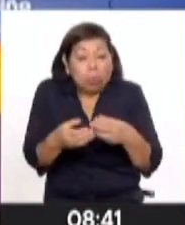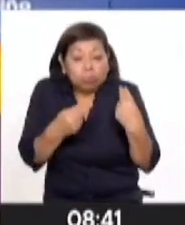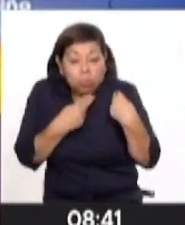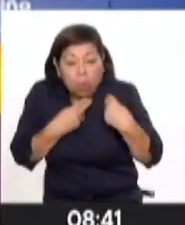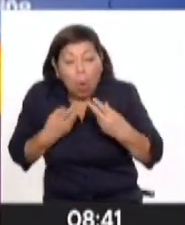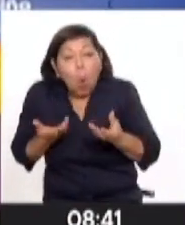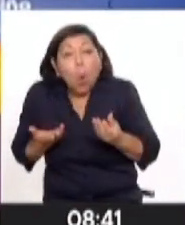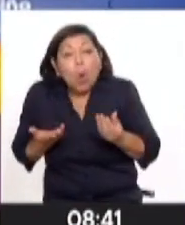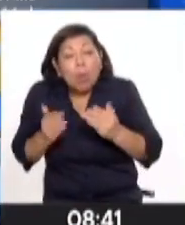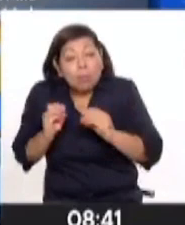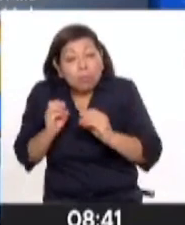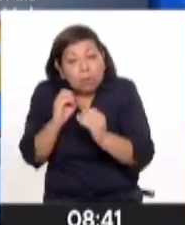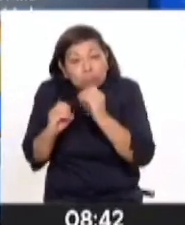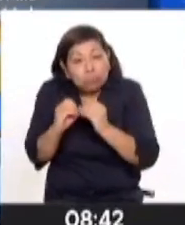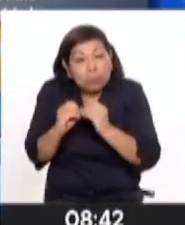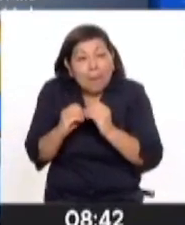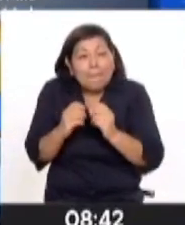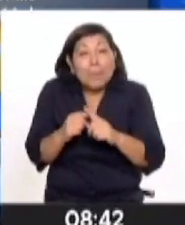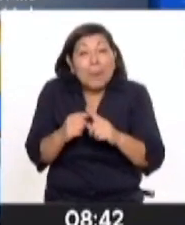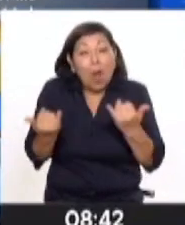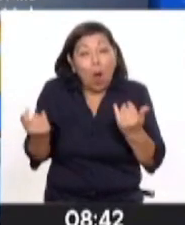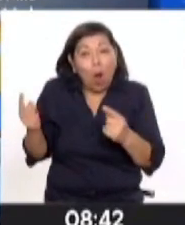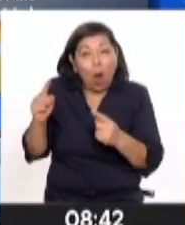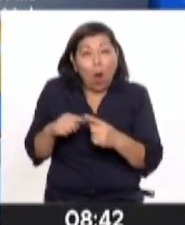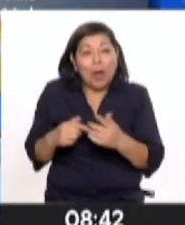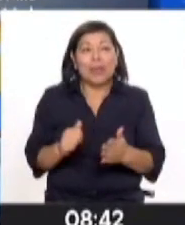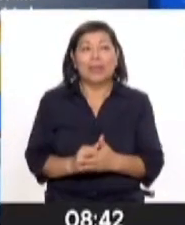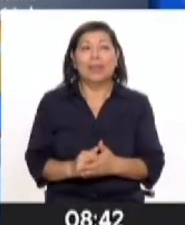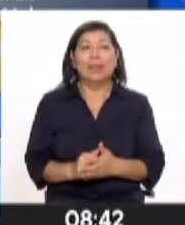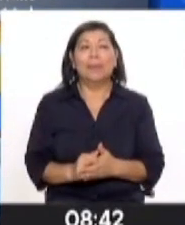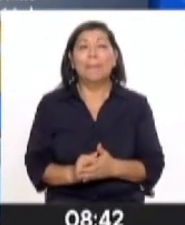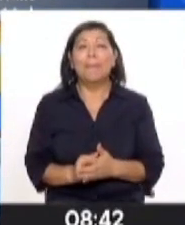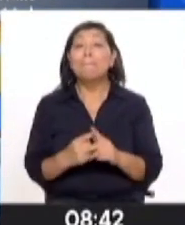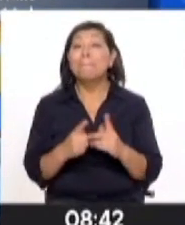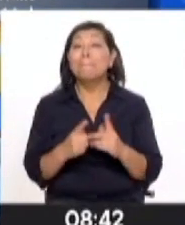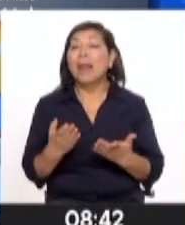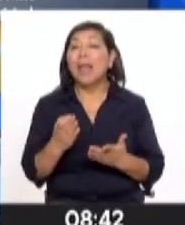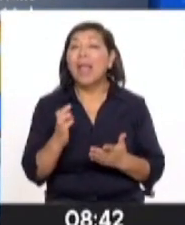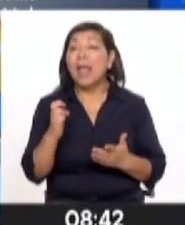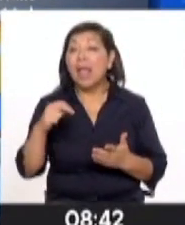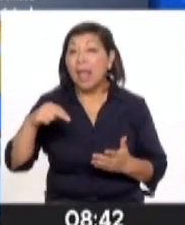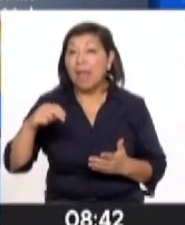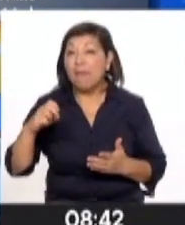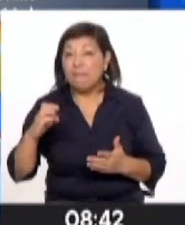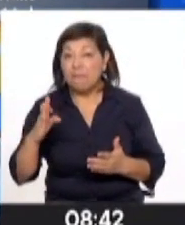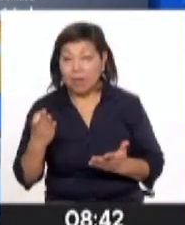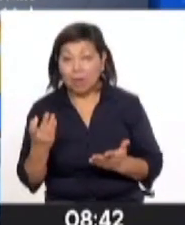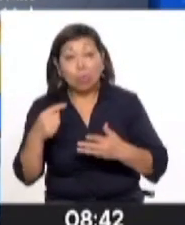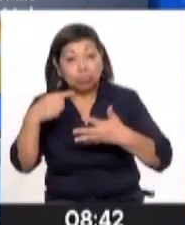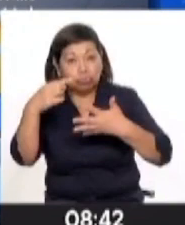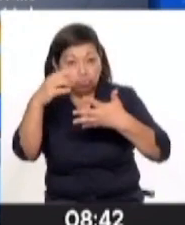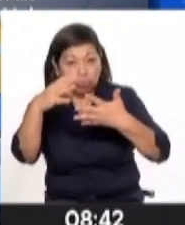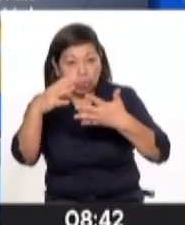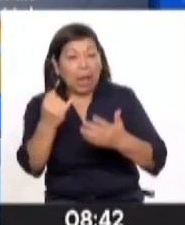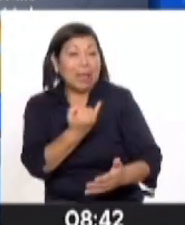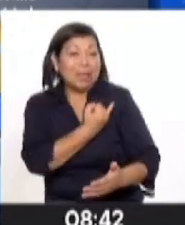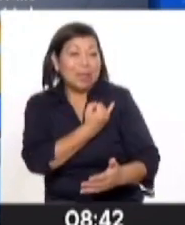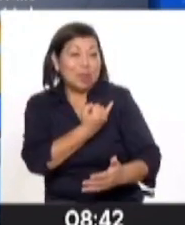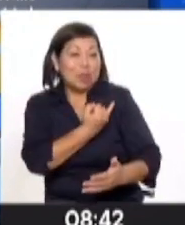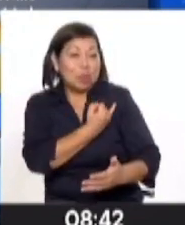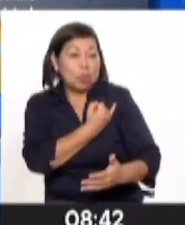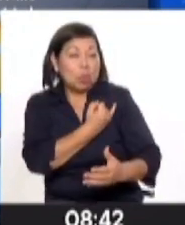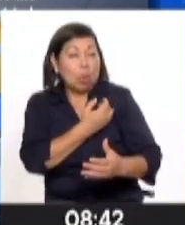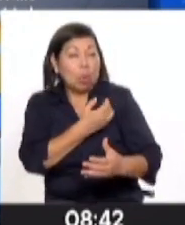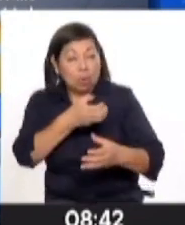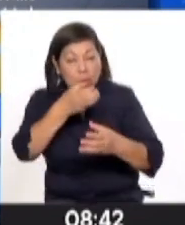Estudio Nacional del Fenómeno del Niño, que desde ahora le diremos solamente ENFE. El ENFE está compuesto por varias instituciones